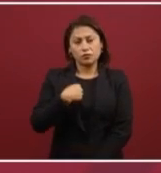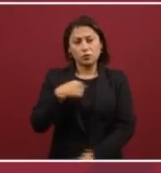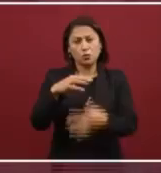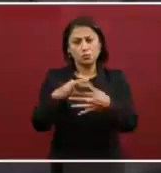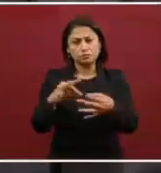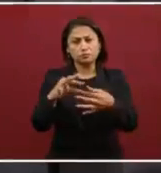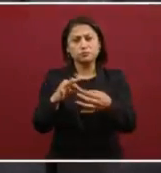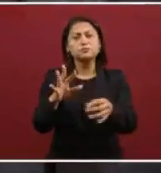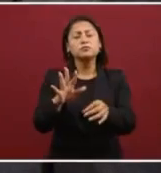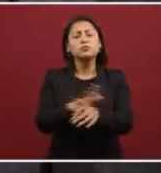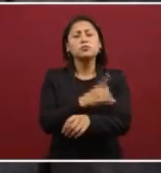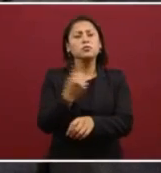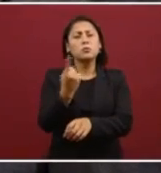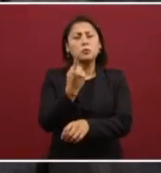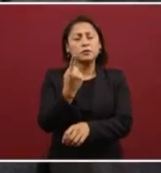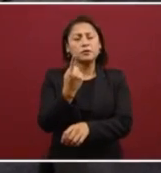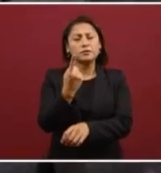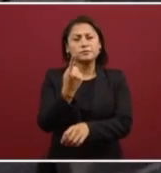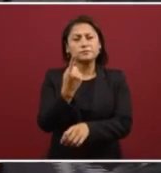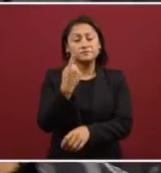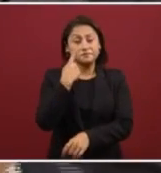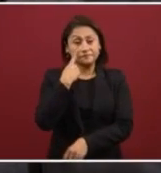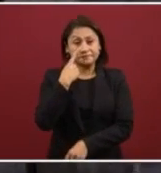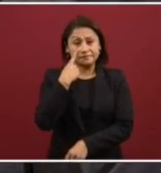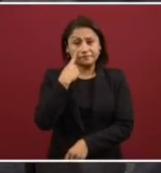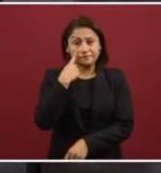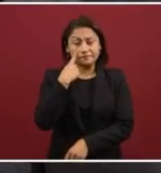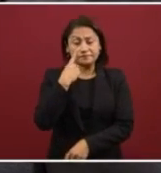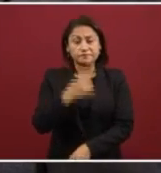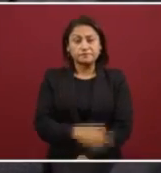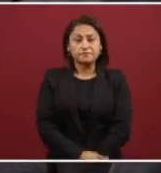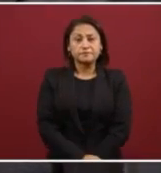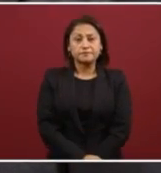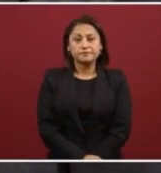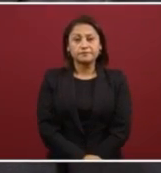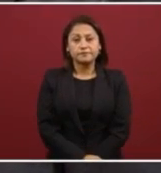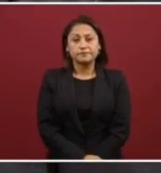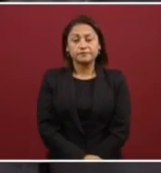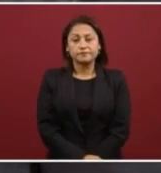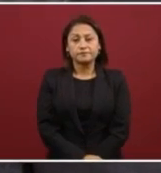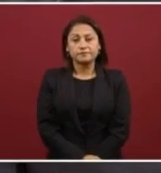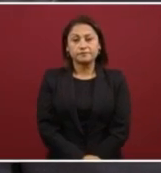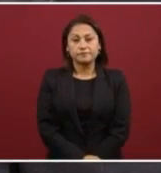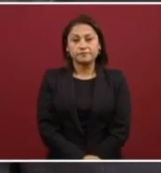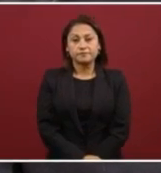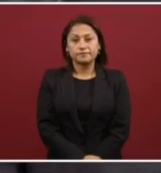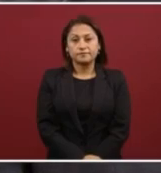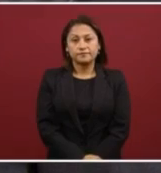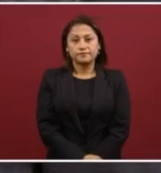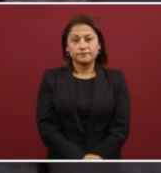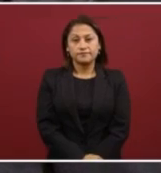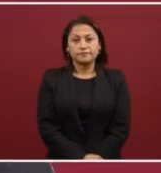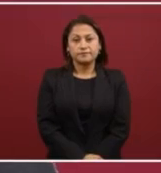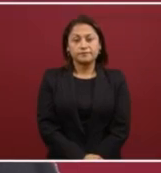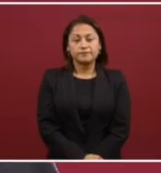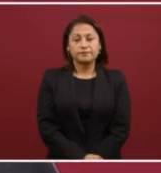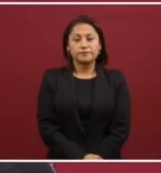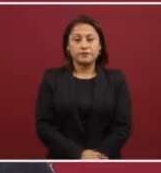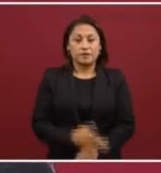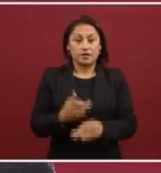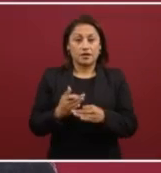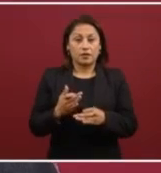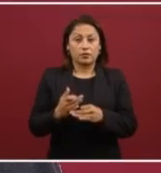sin vigilancia y explicó que su gobierno heredó una situación de corrupción que ha trastocado al instituto nacional de migración